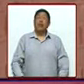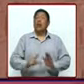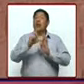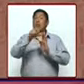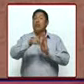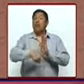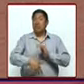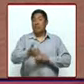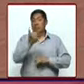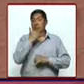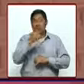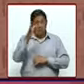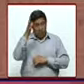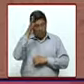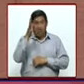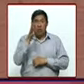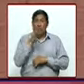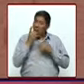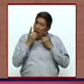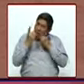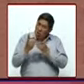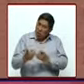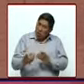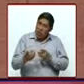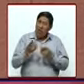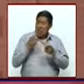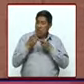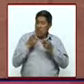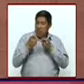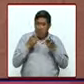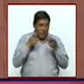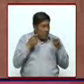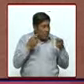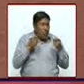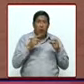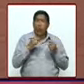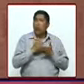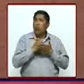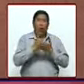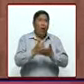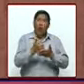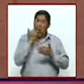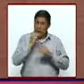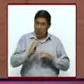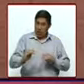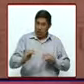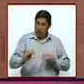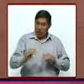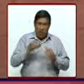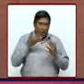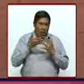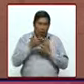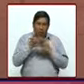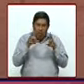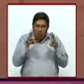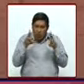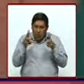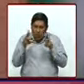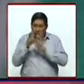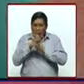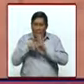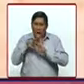Luego de este accidente, los padres de familia denuncian que la regenta de esta unidad educativa no auxilió a la menor, y esto lo vieron a través de cámaras de